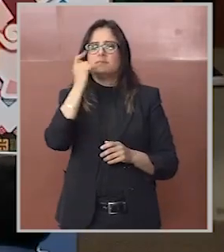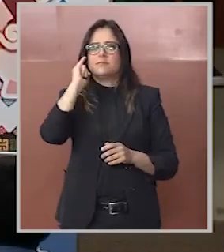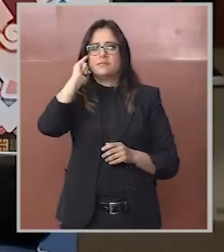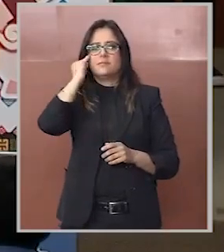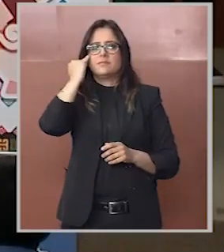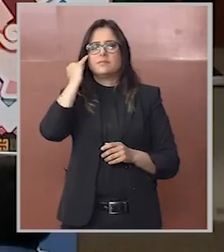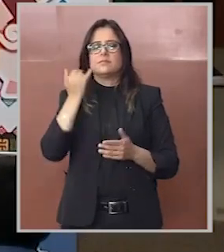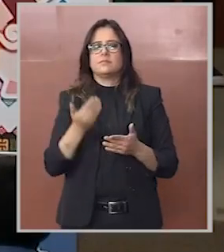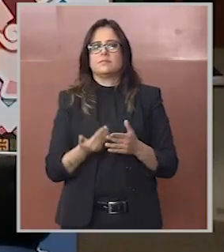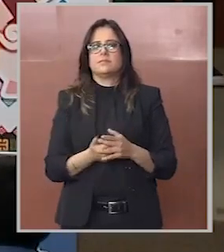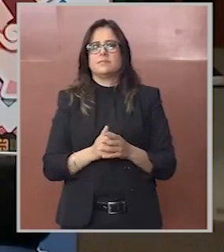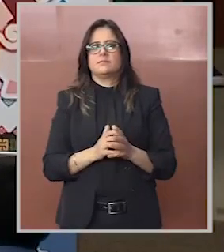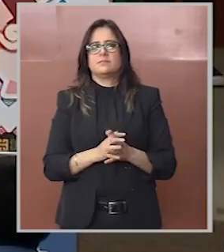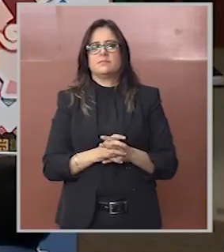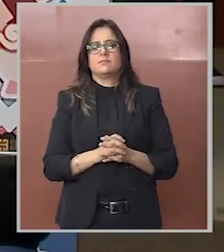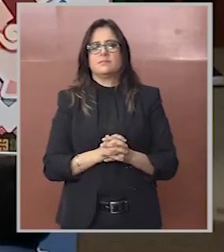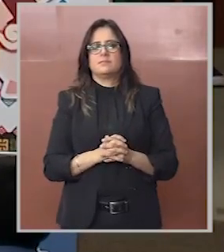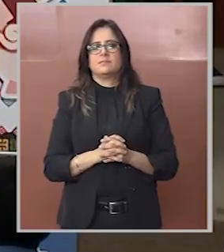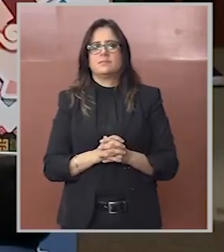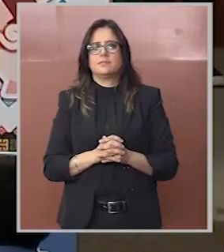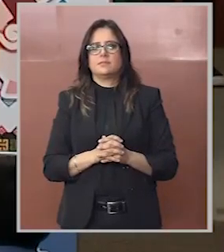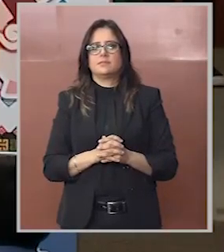favor Santa